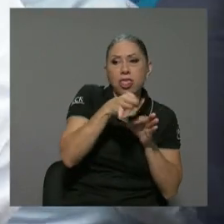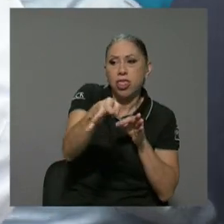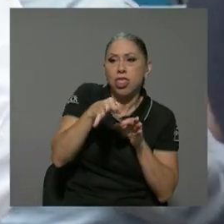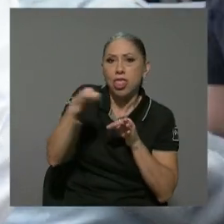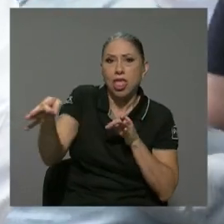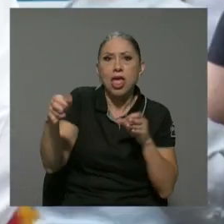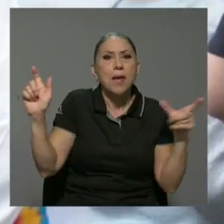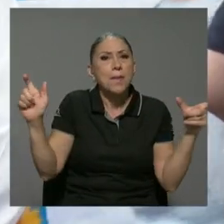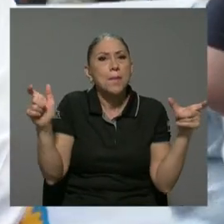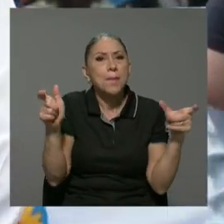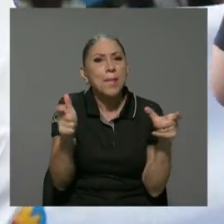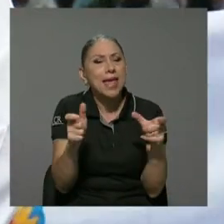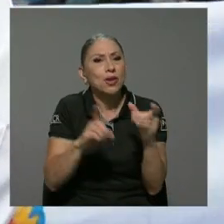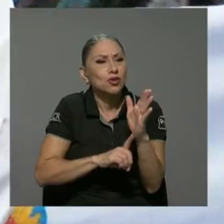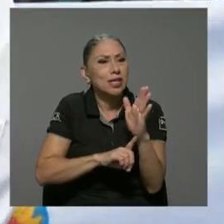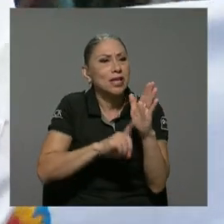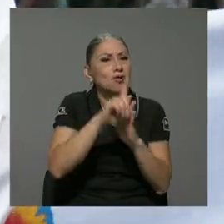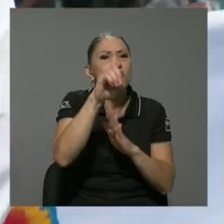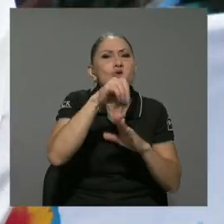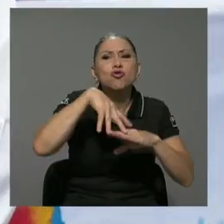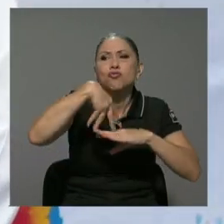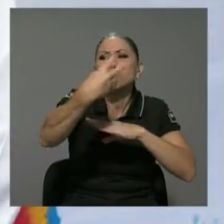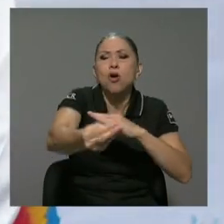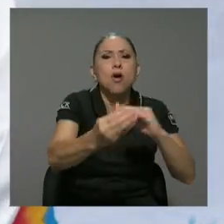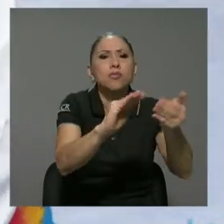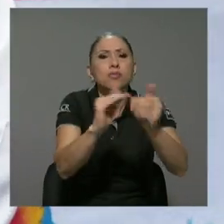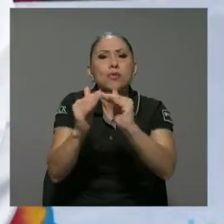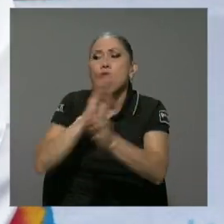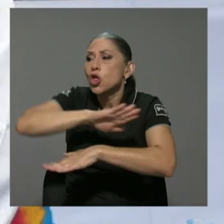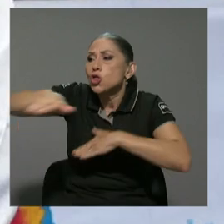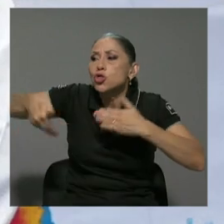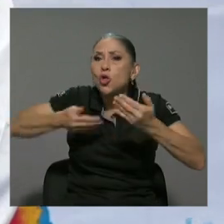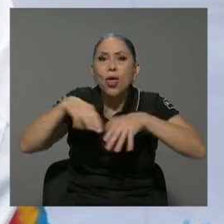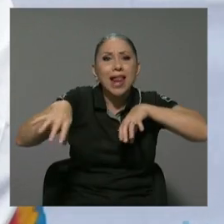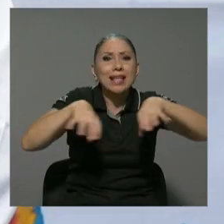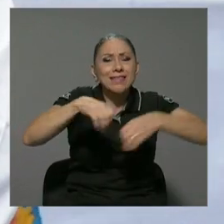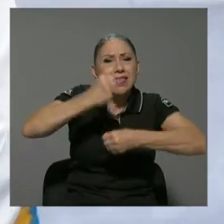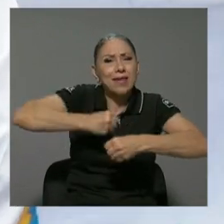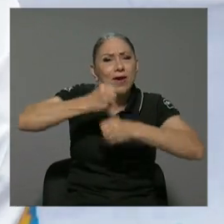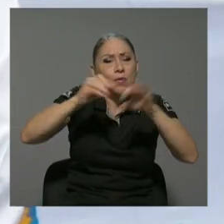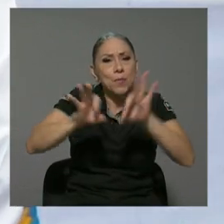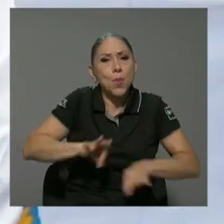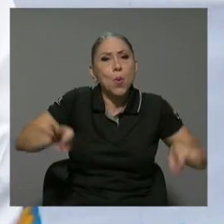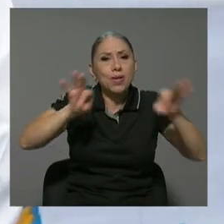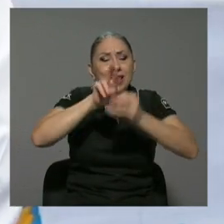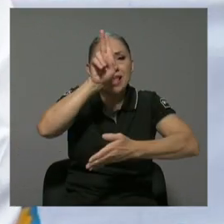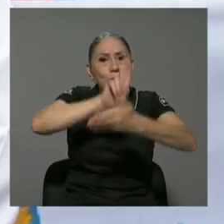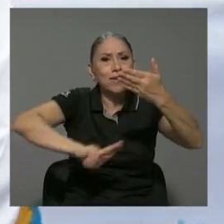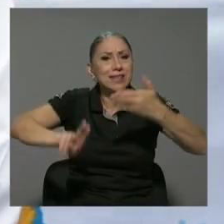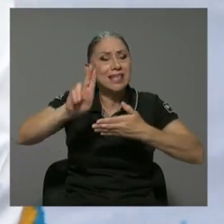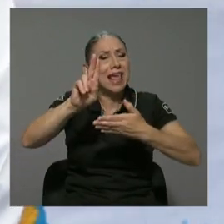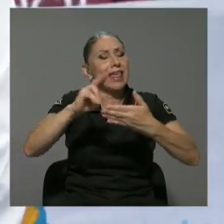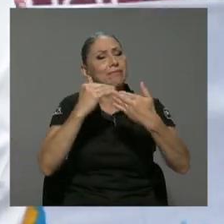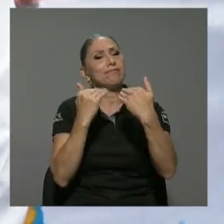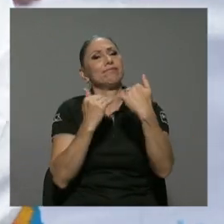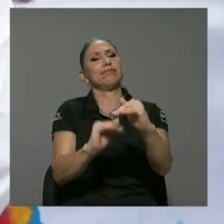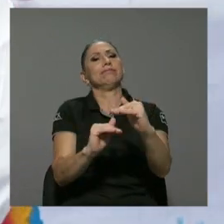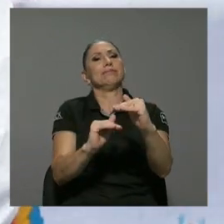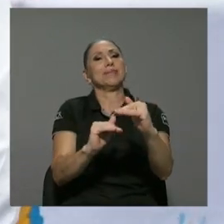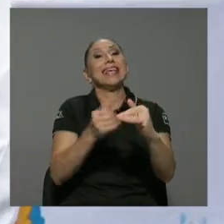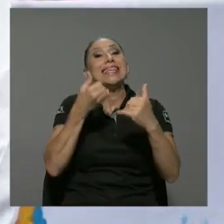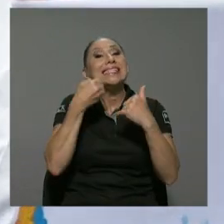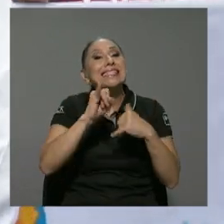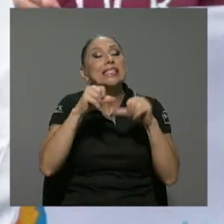actividad sustantiva de la institución, sin duda alguna se tiene que ver afectada y se va a ver afectada de continuar este irrespeto a la Constitución Política